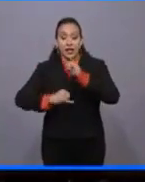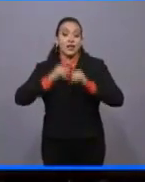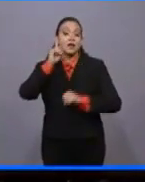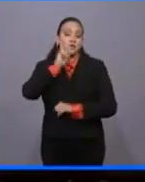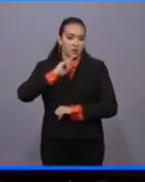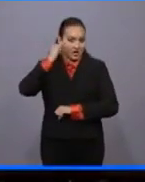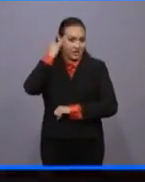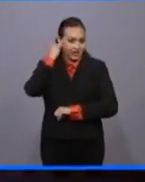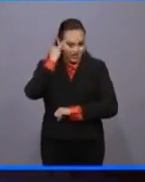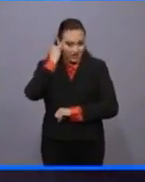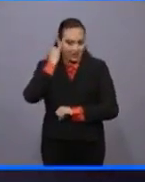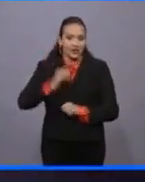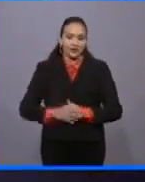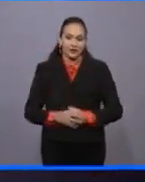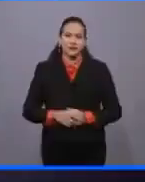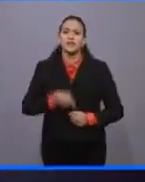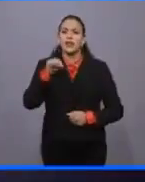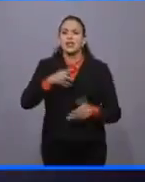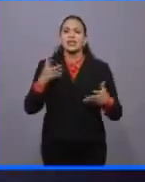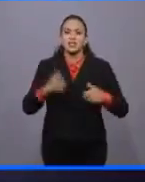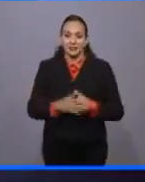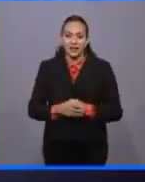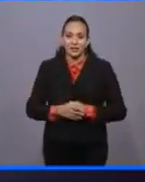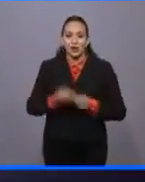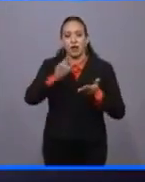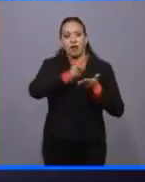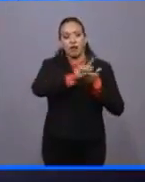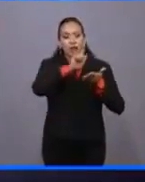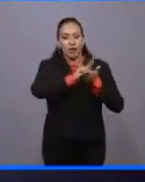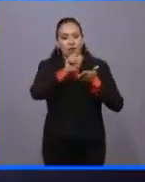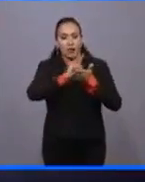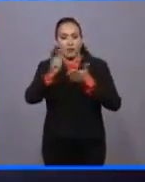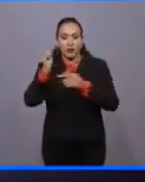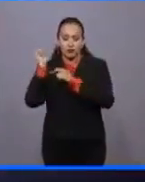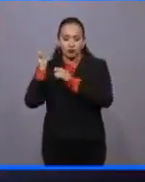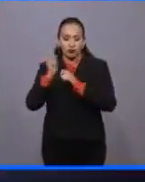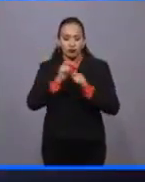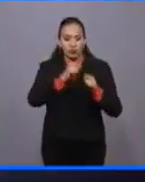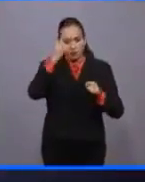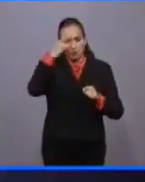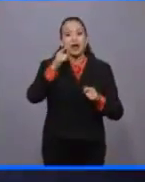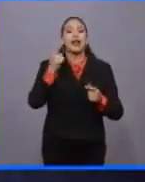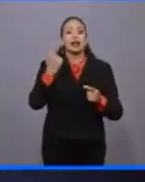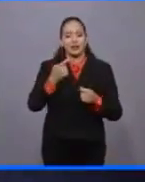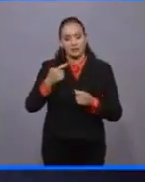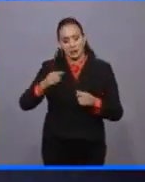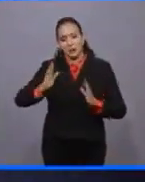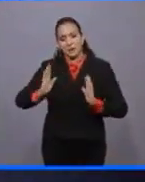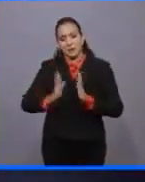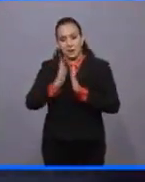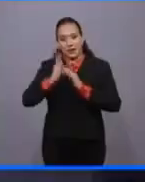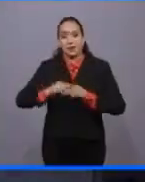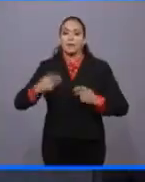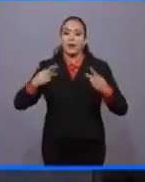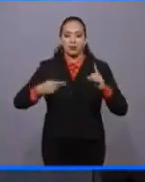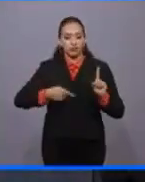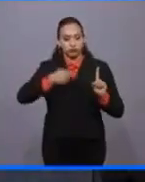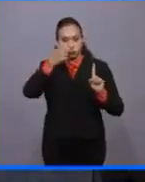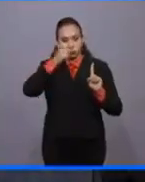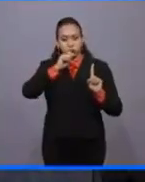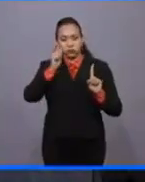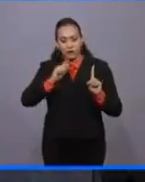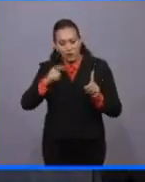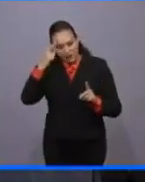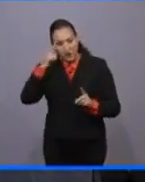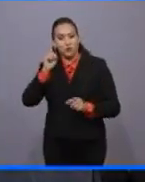las Mujeres Indígenas, se realizó un acto de purificación previo a la participación de las y los integrantes de Presidium y, como ya informó